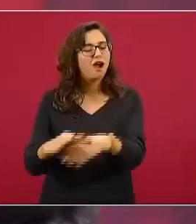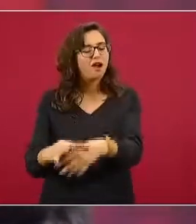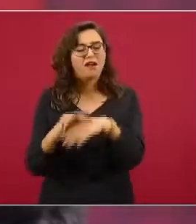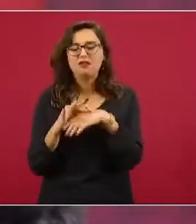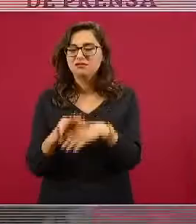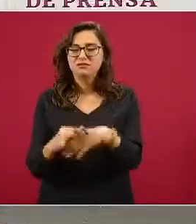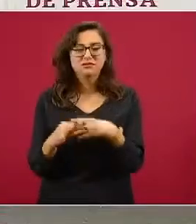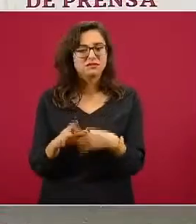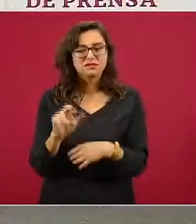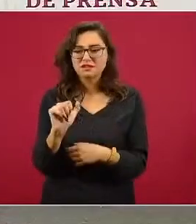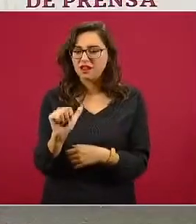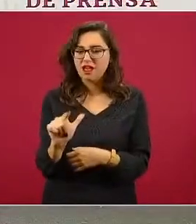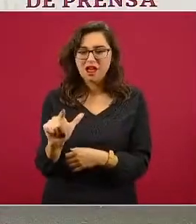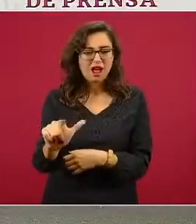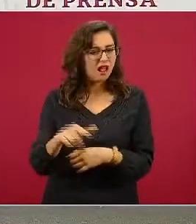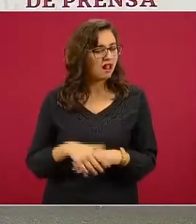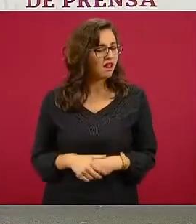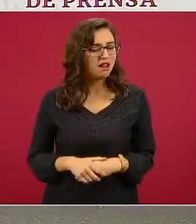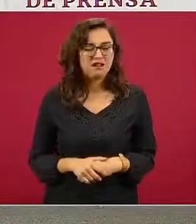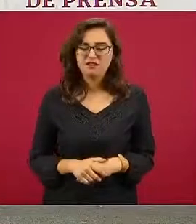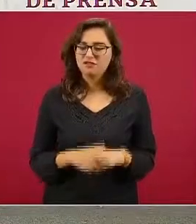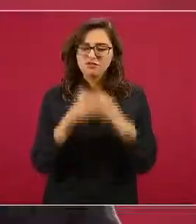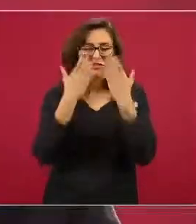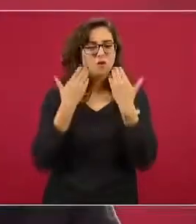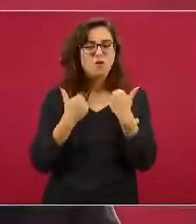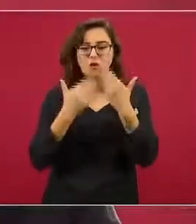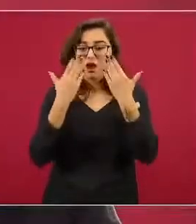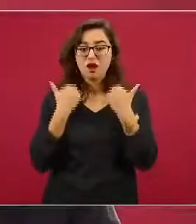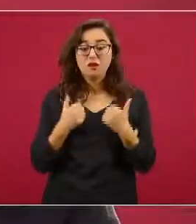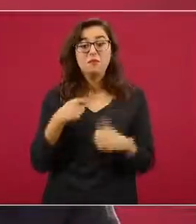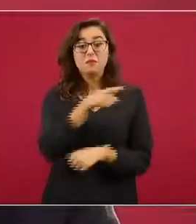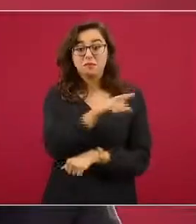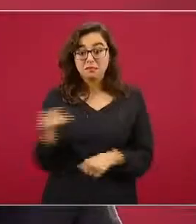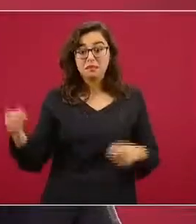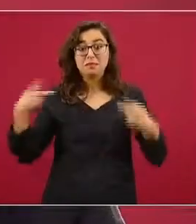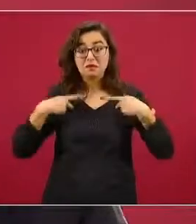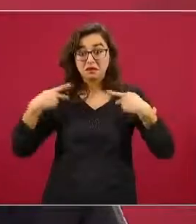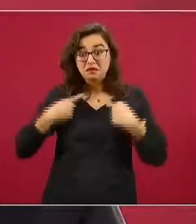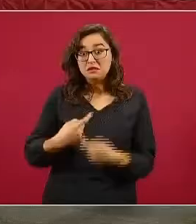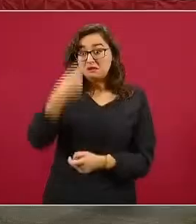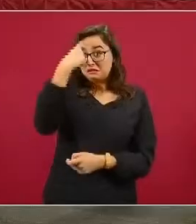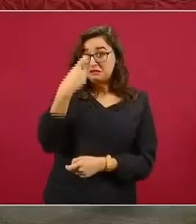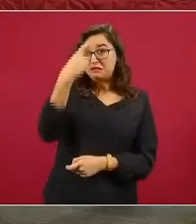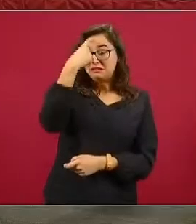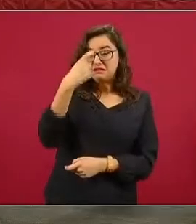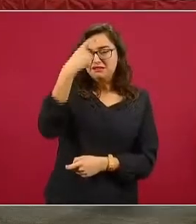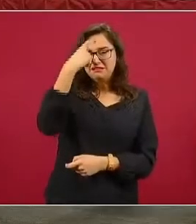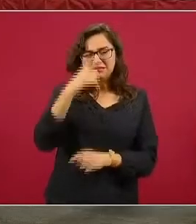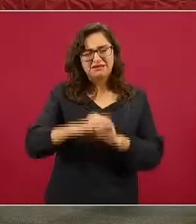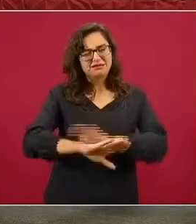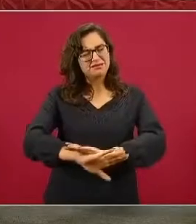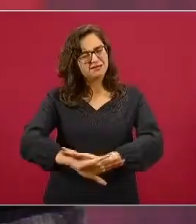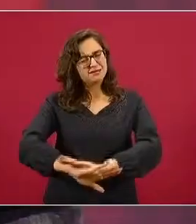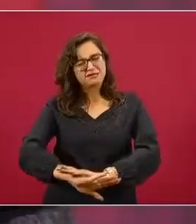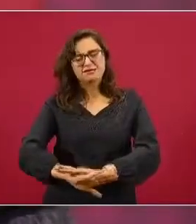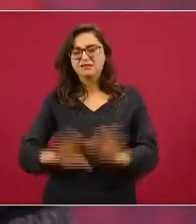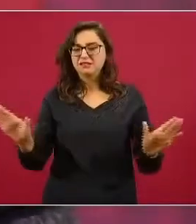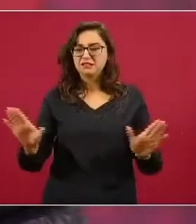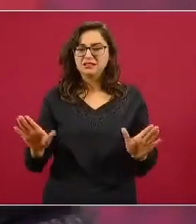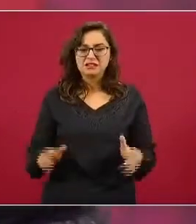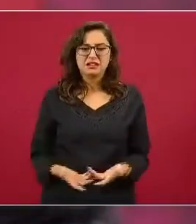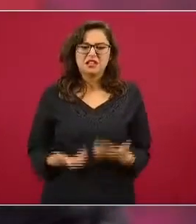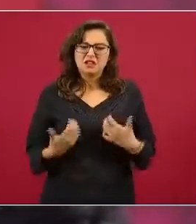Invito cordialmente a cualquier persona que siga sosteniendo esa idea no fundamentada, a que en vez de